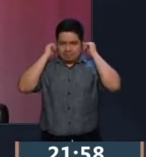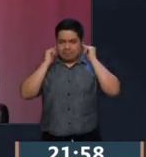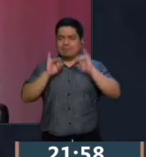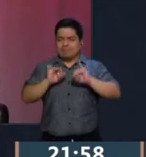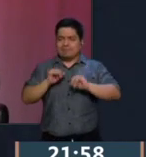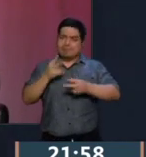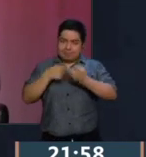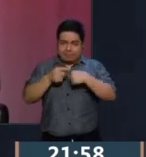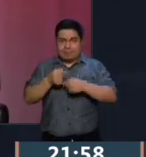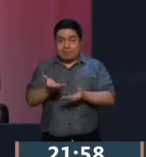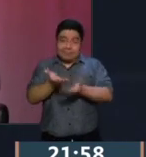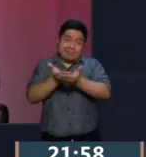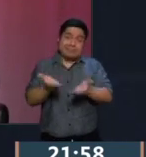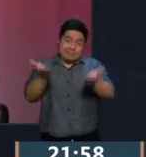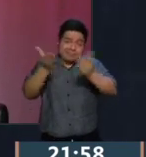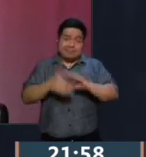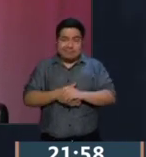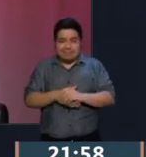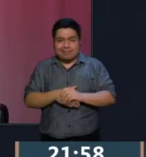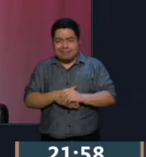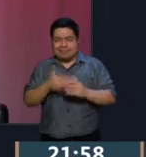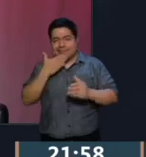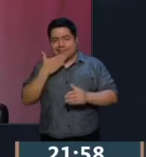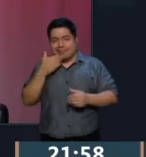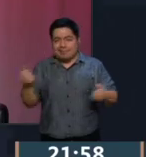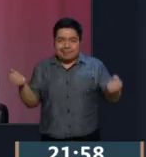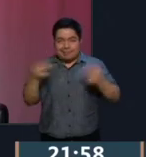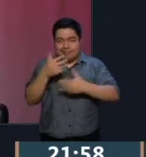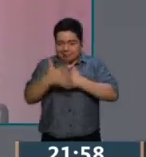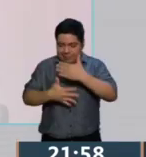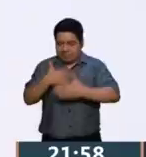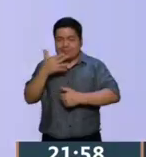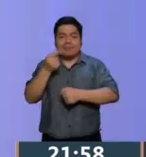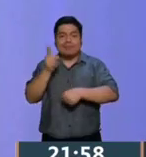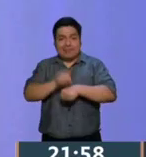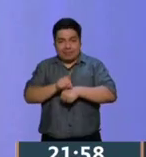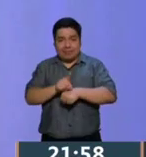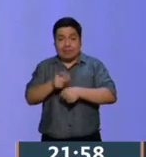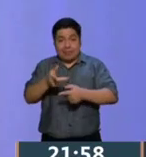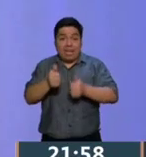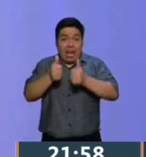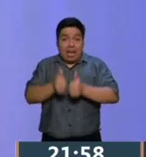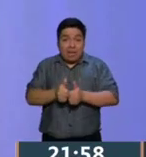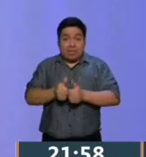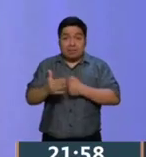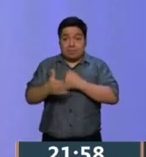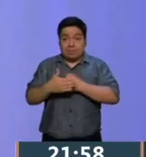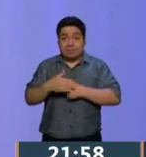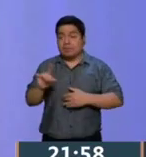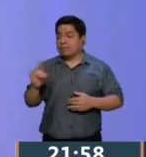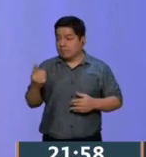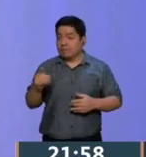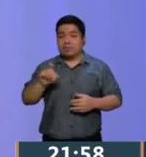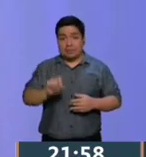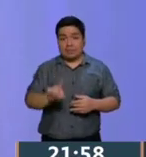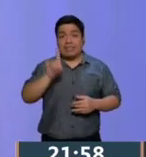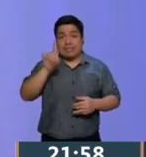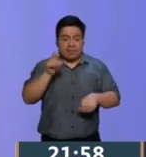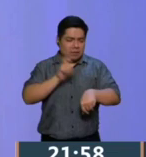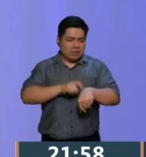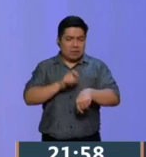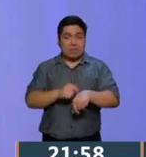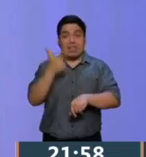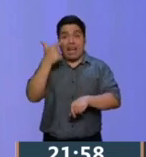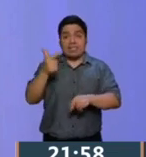por acá, Sebastián. Y a ustedes, bueno, agradecerles otra vez, nos vemos por acá en 15 días, y a ustedes los invitamos a que nos acompañen el próximo domingo 21 a partir de